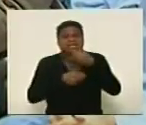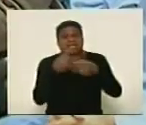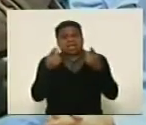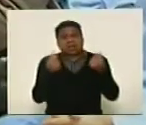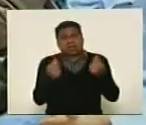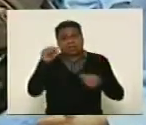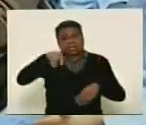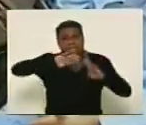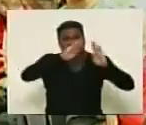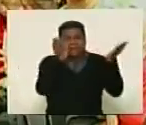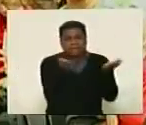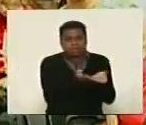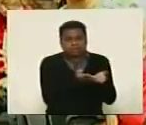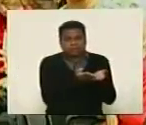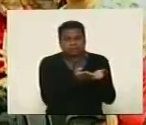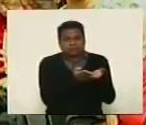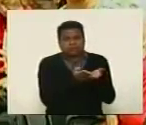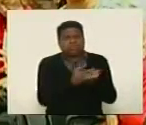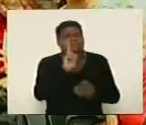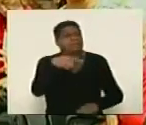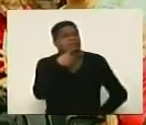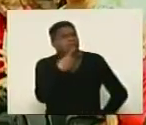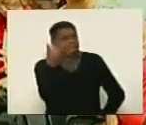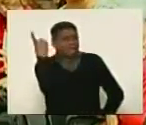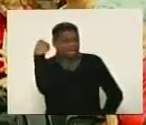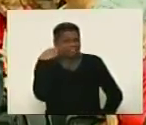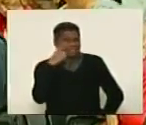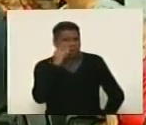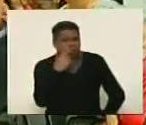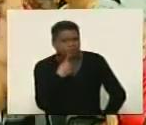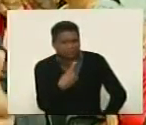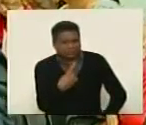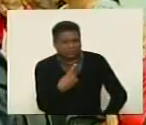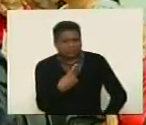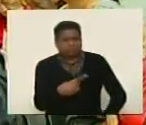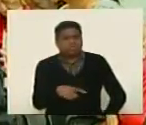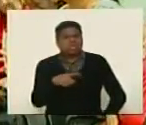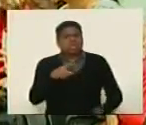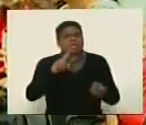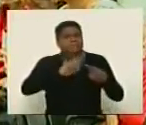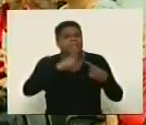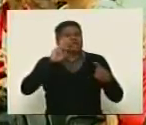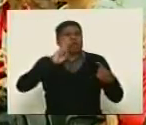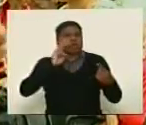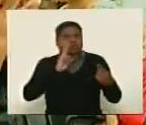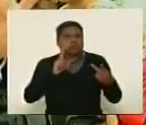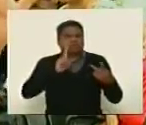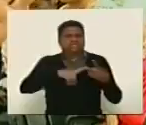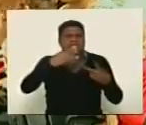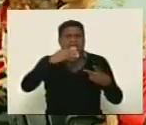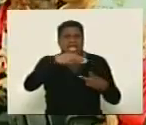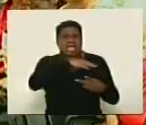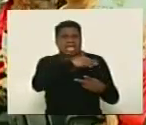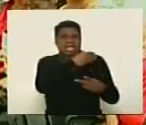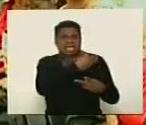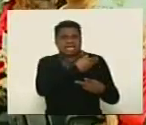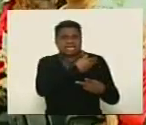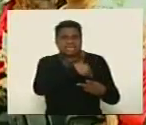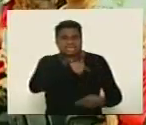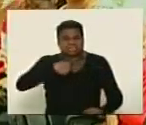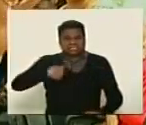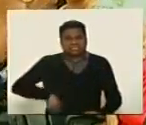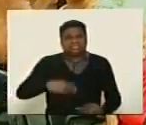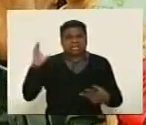económica mundial. Y bien lo decía Ricardo ahorita, Rusia, China, Colombia, todos quieren ahora sumarse al